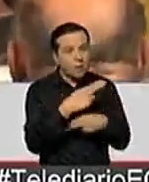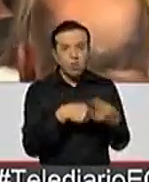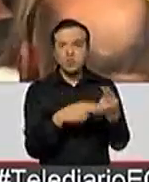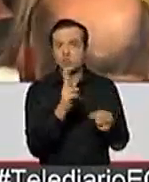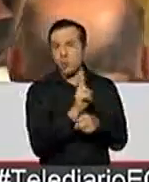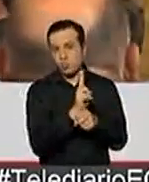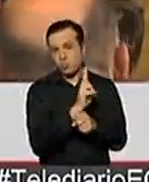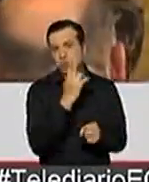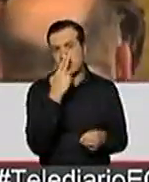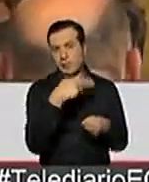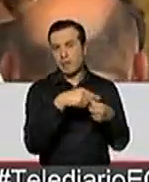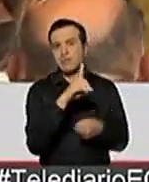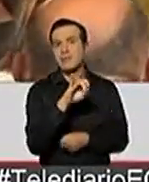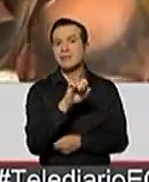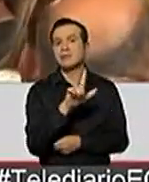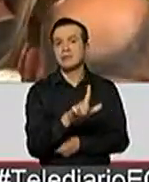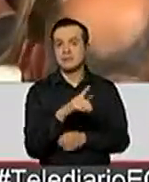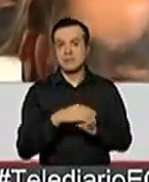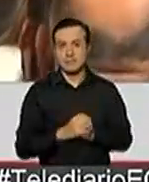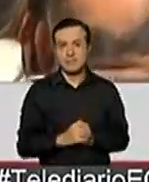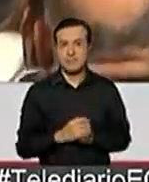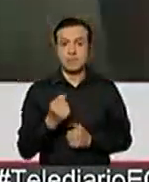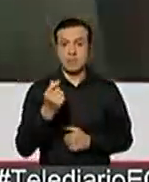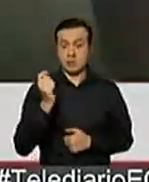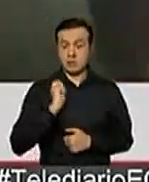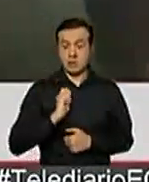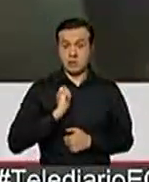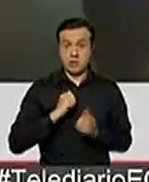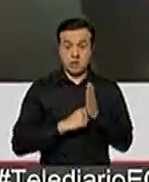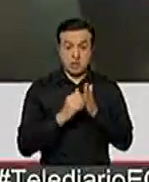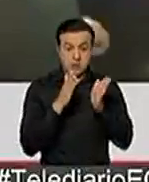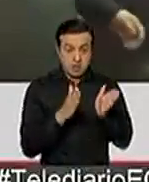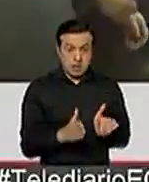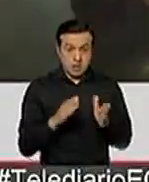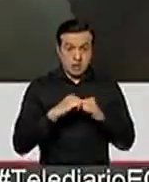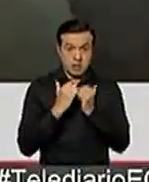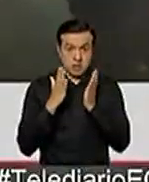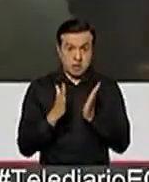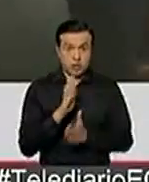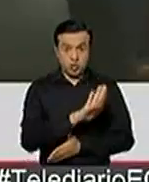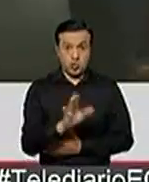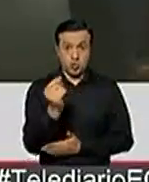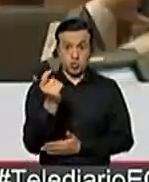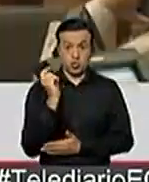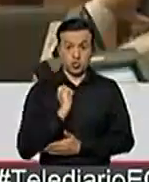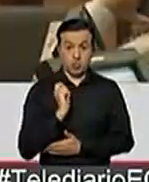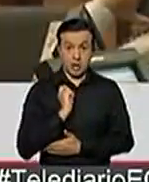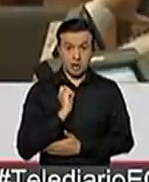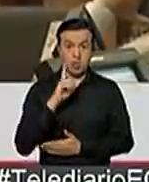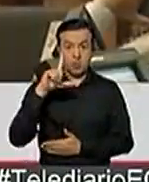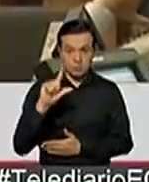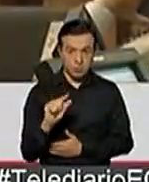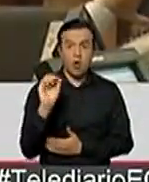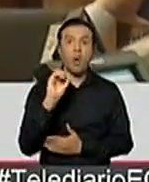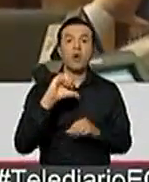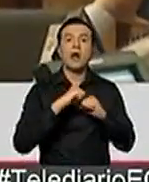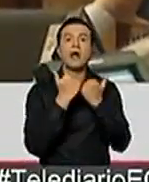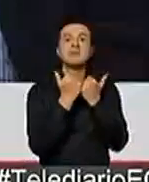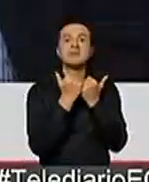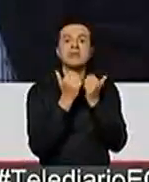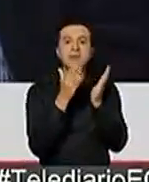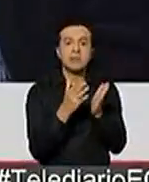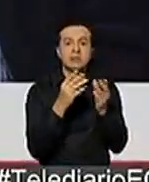la dirigencia plantea la reducción de los sueldos de ministros, legisladores y la reducción del número de asambleístas. Según lo